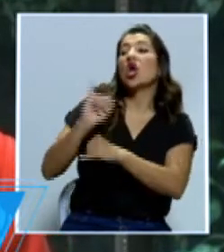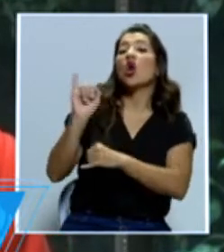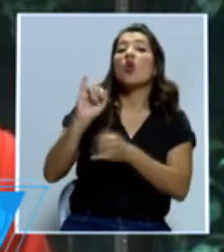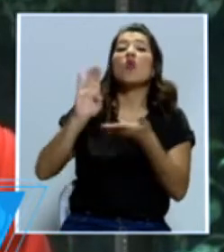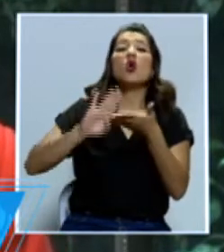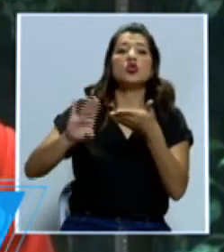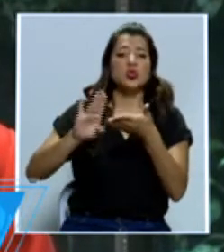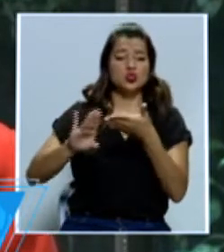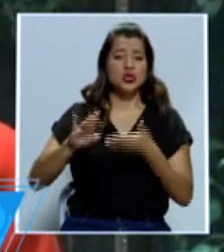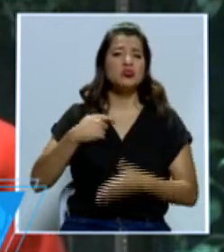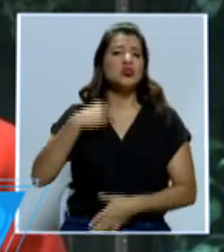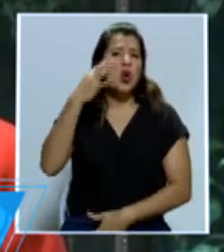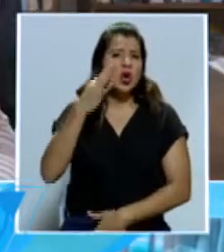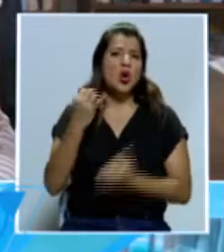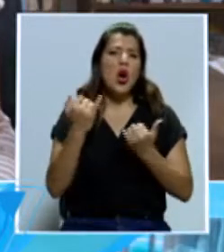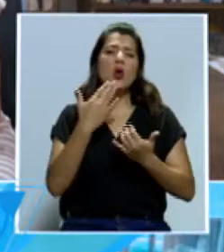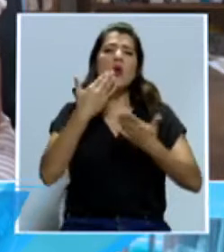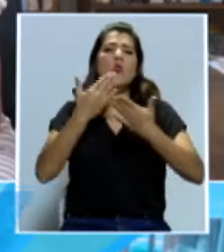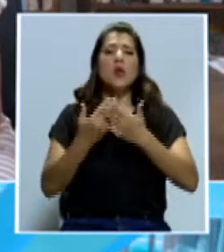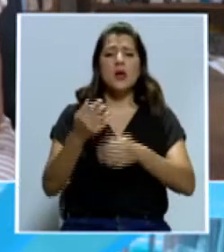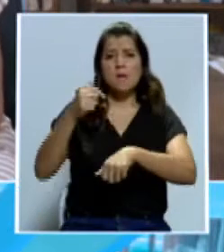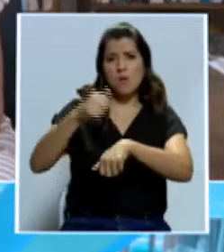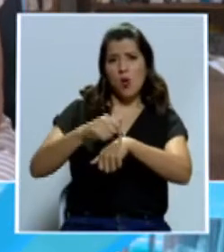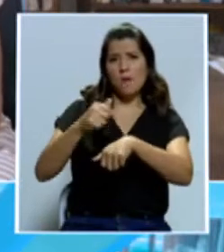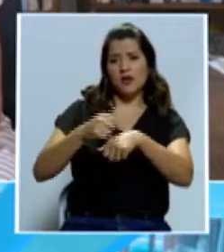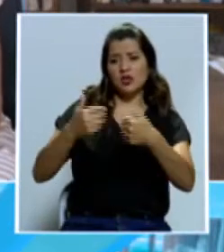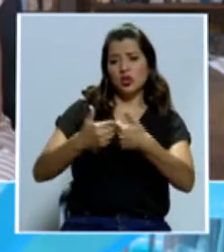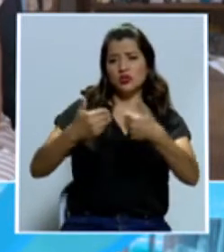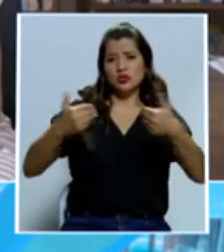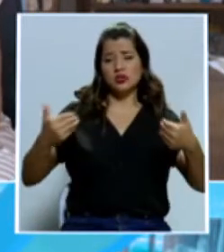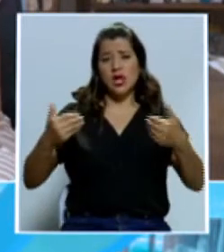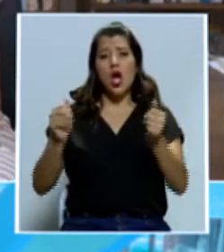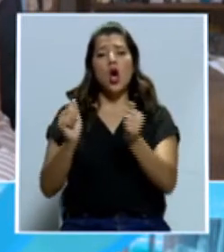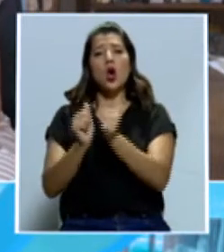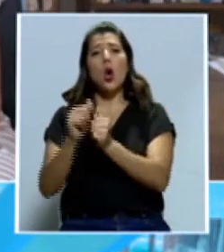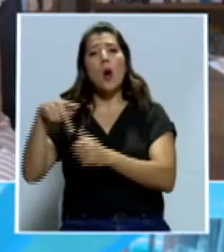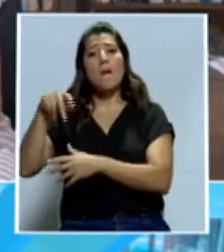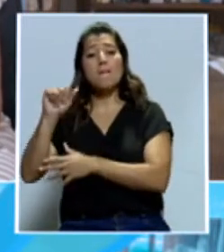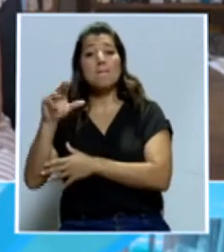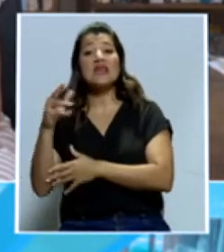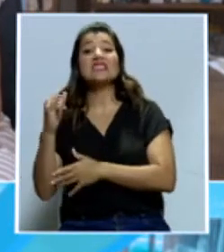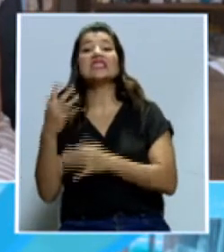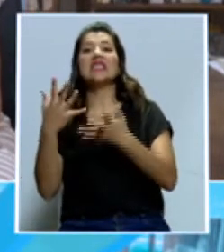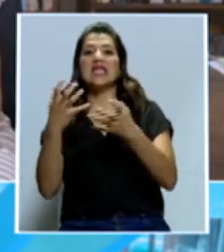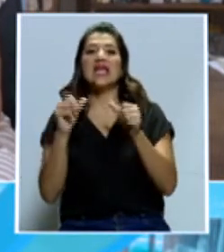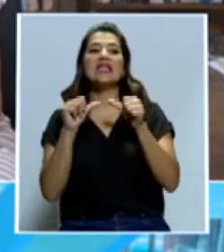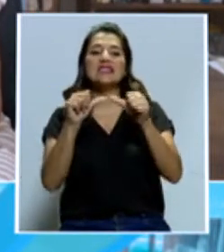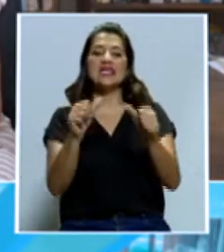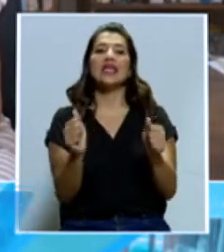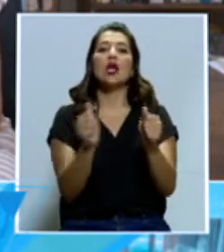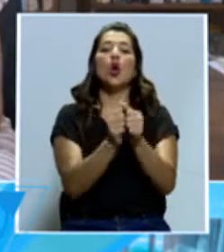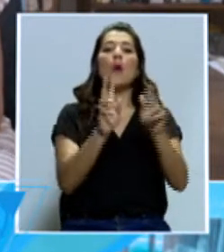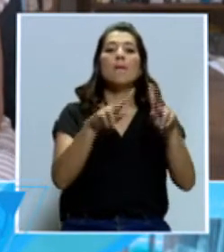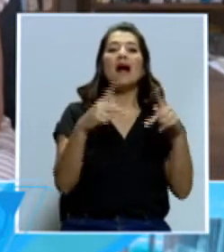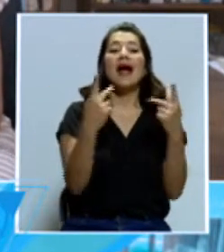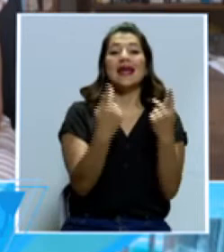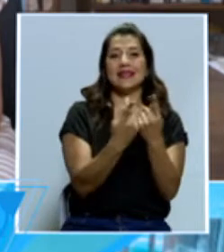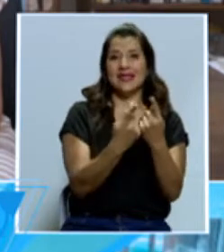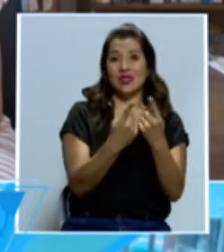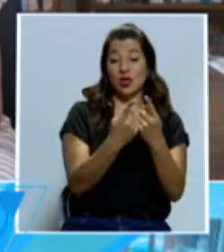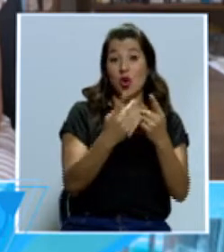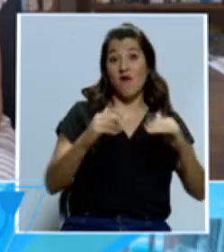del PAC, pues si quiere seguir con el Frente Amplio. Diferentes líneas de pensamiento. Patricia demostró ser una